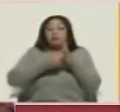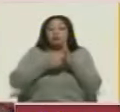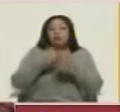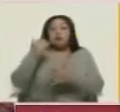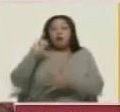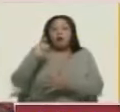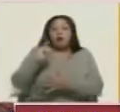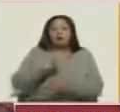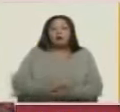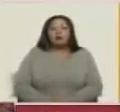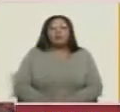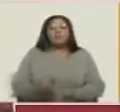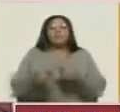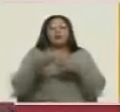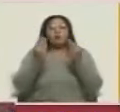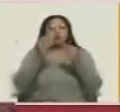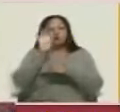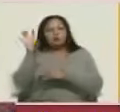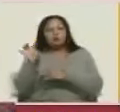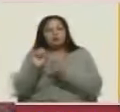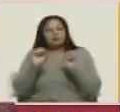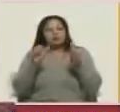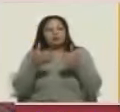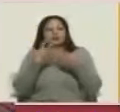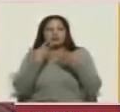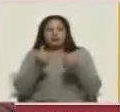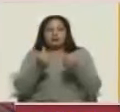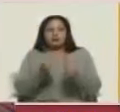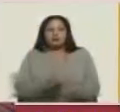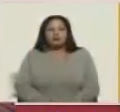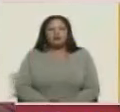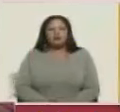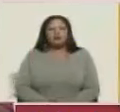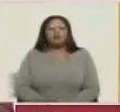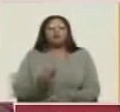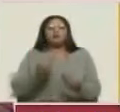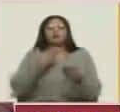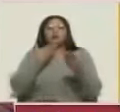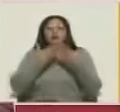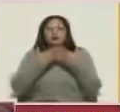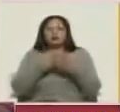norteamericano, pero muchos países comienzan a entenderlo. Bueno, muchísimas gracias.